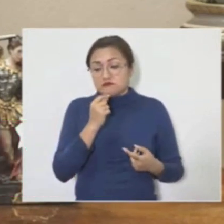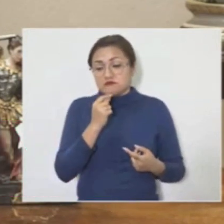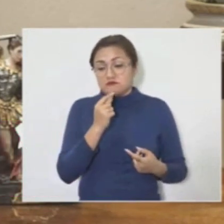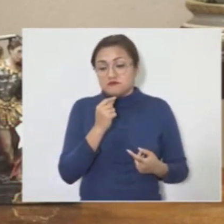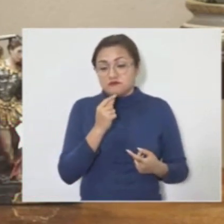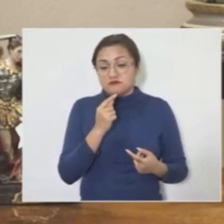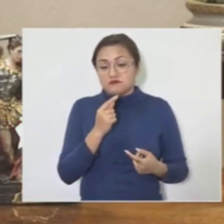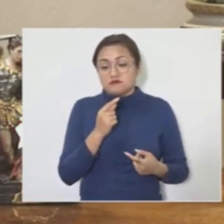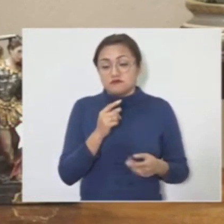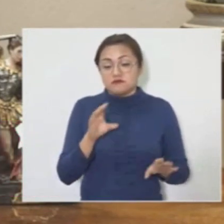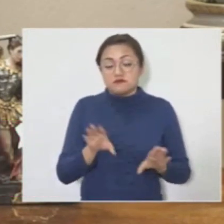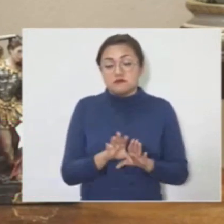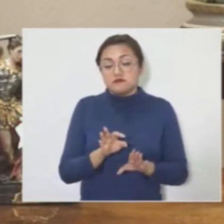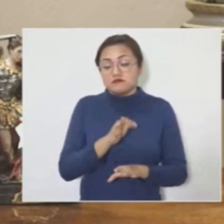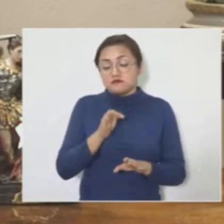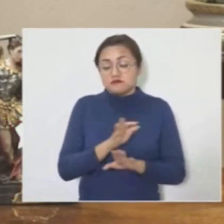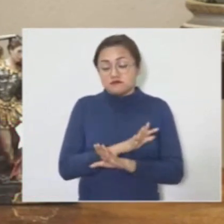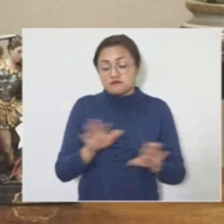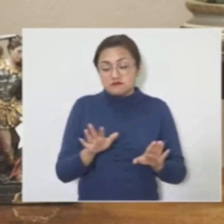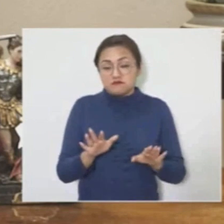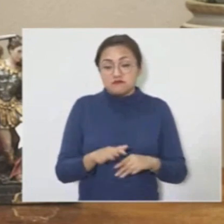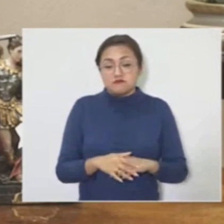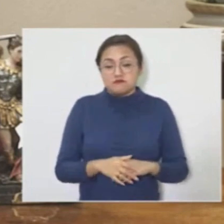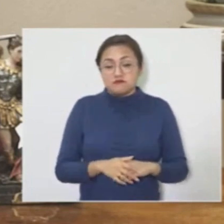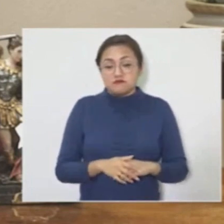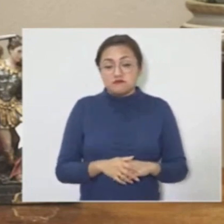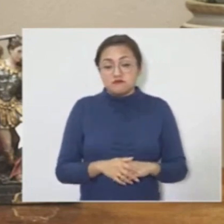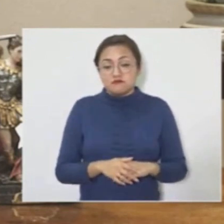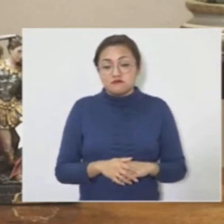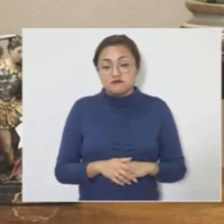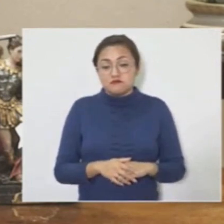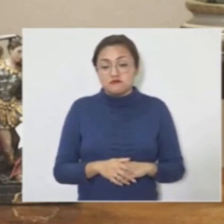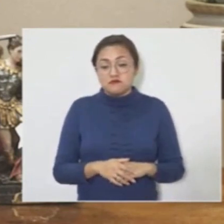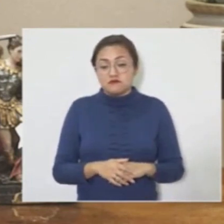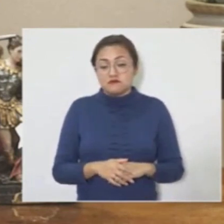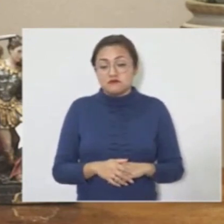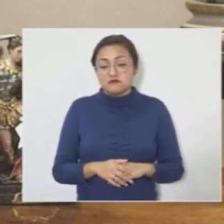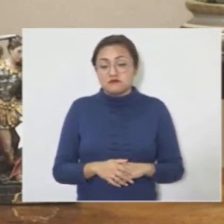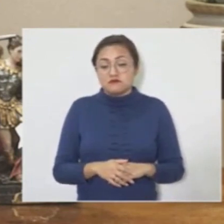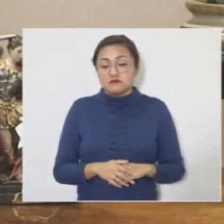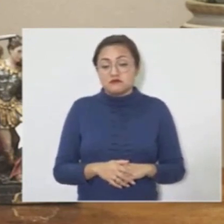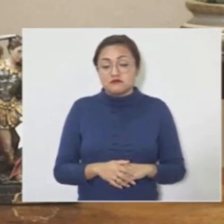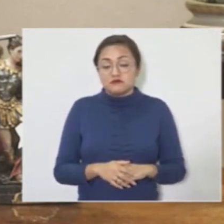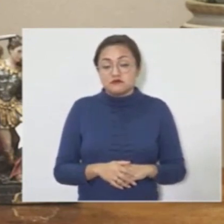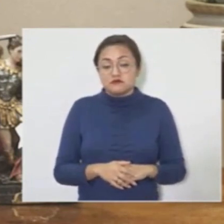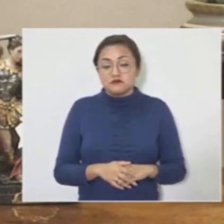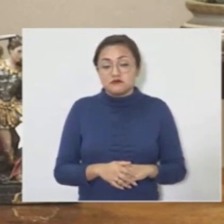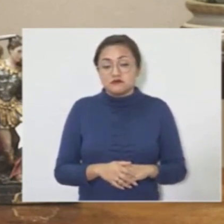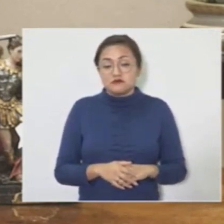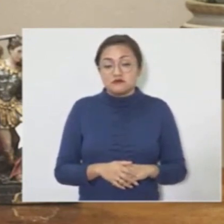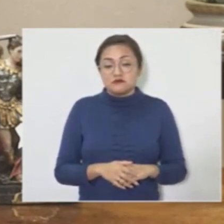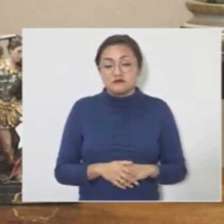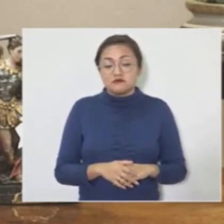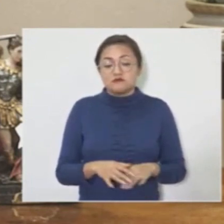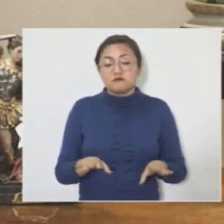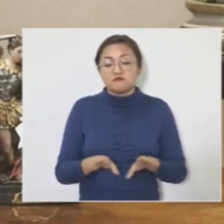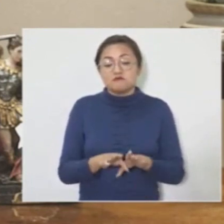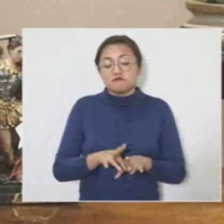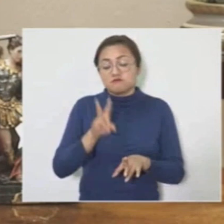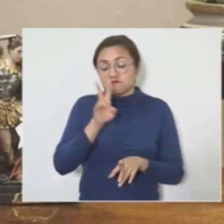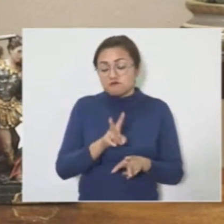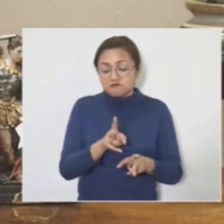que finalmente han sido identificados de prácticas ilegales